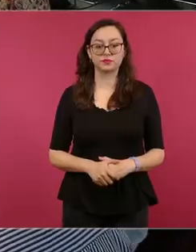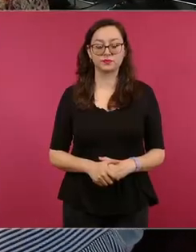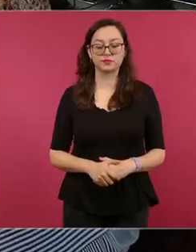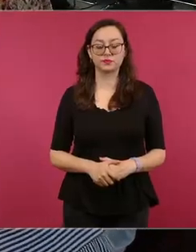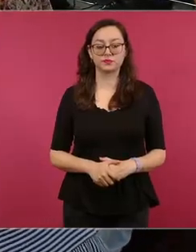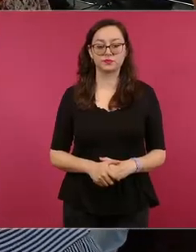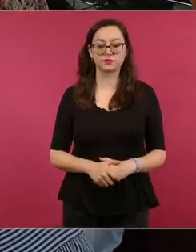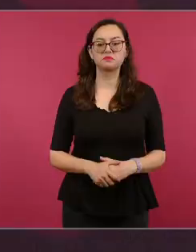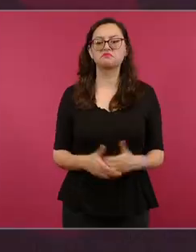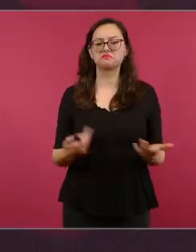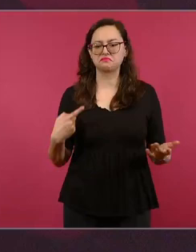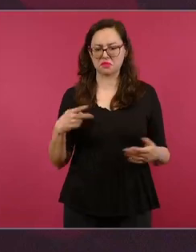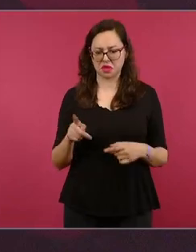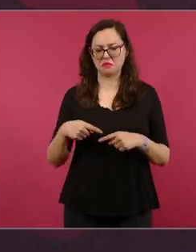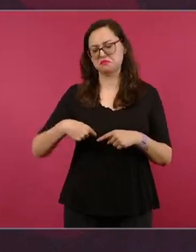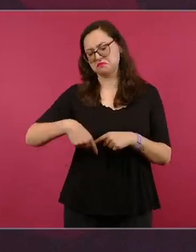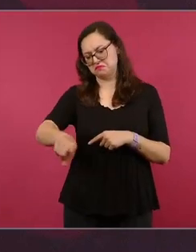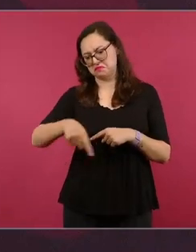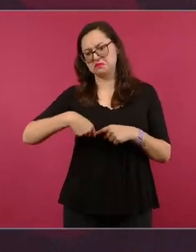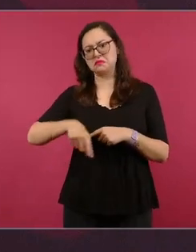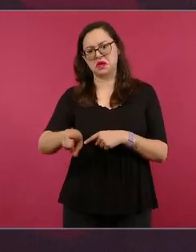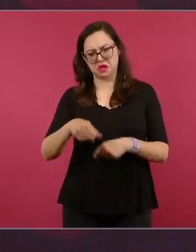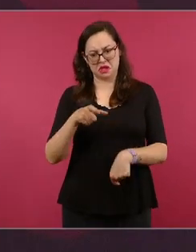Pero tenemos tiempo para